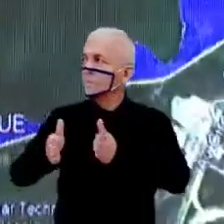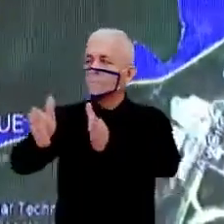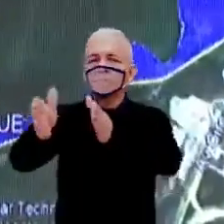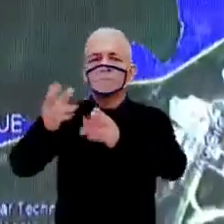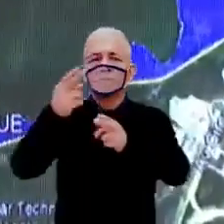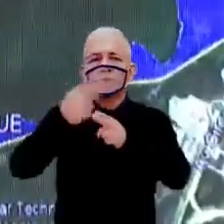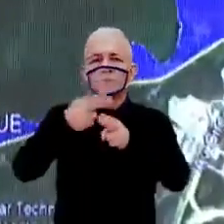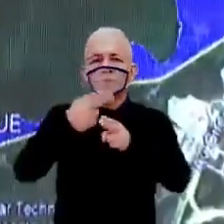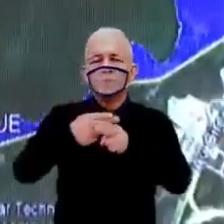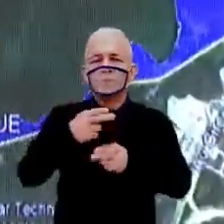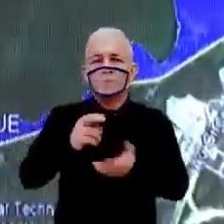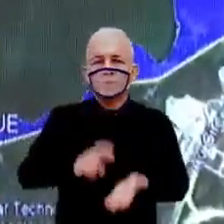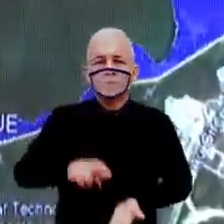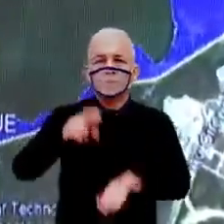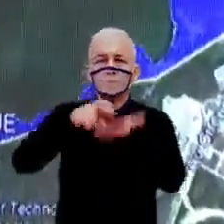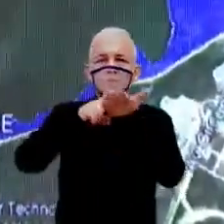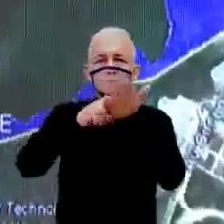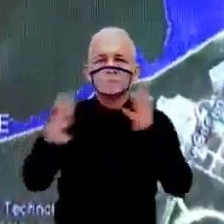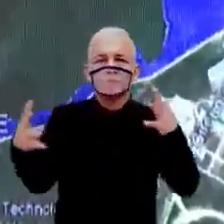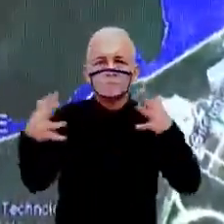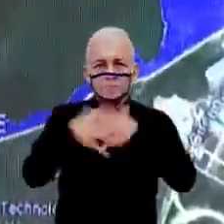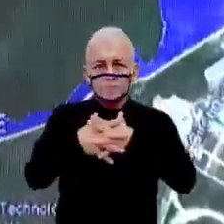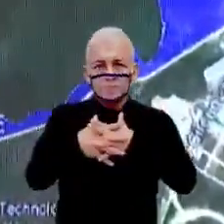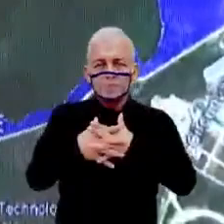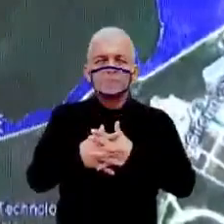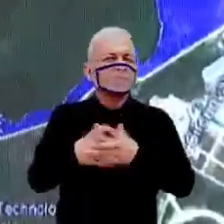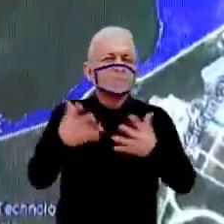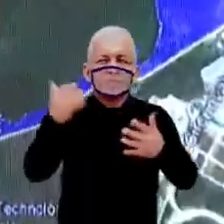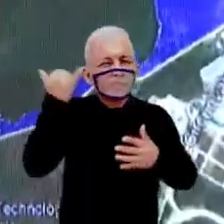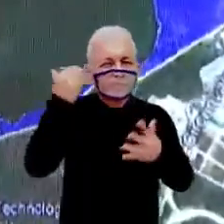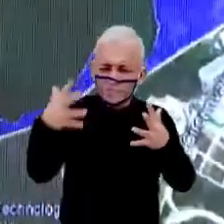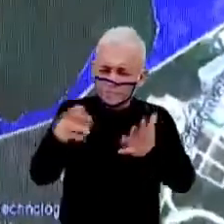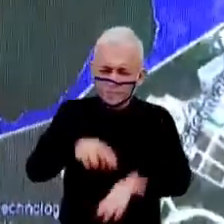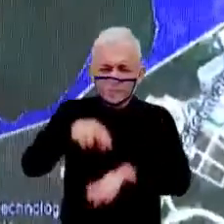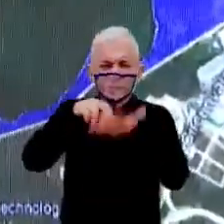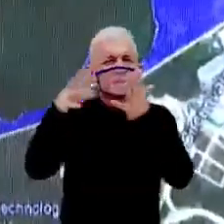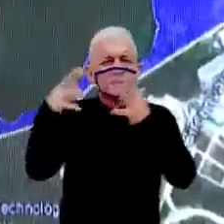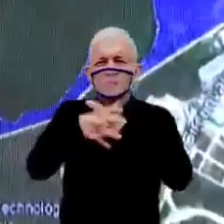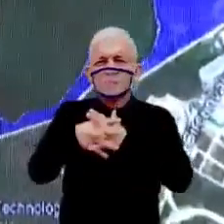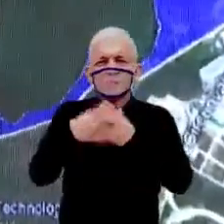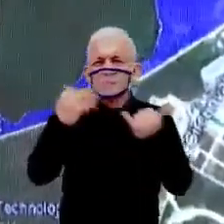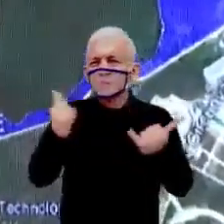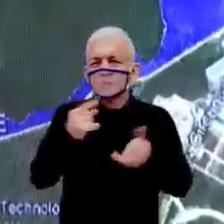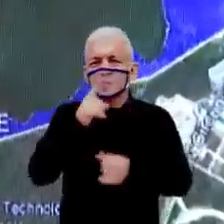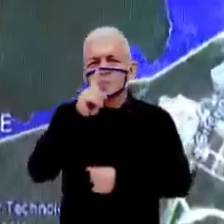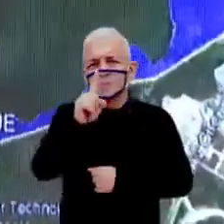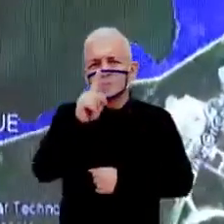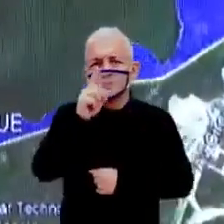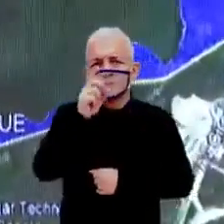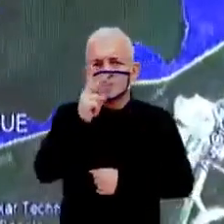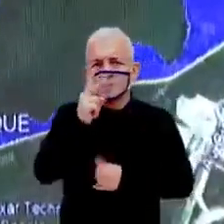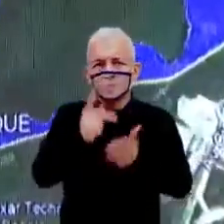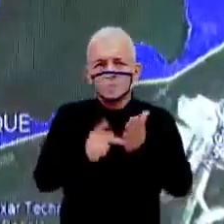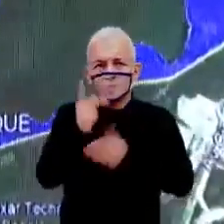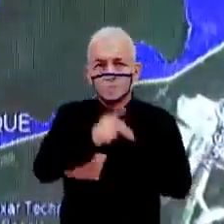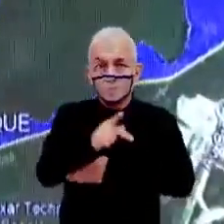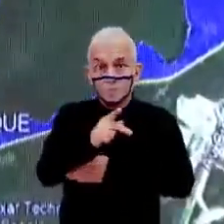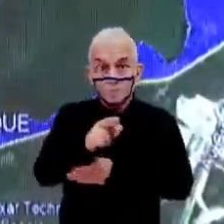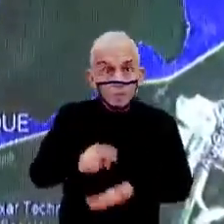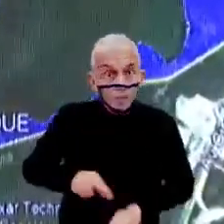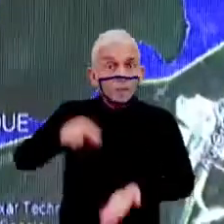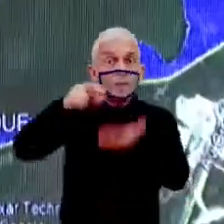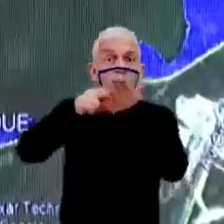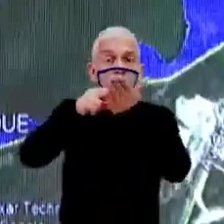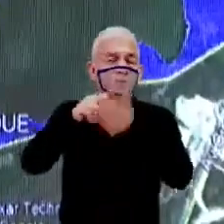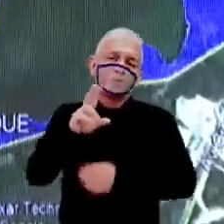nombre Recuperación Integral, lo que apuesta es a que simplemente con uno o dos proyectos no se logra la recuperación.